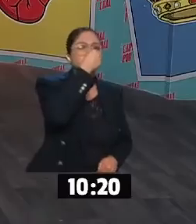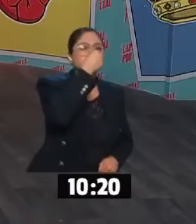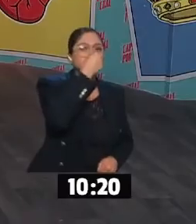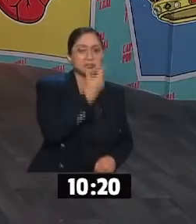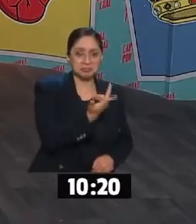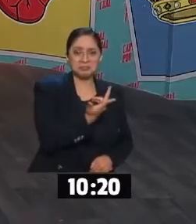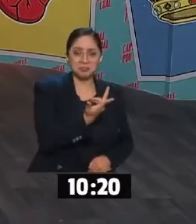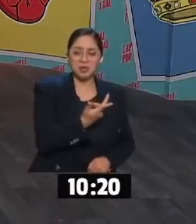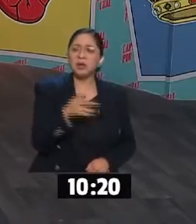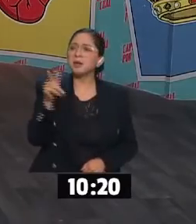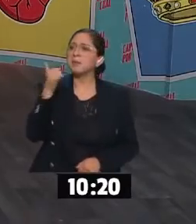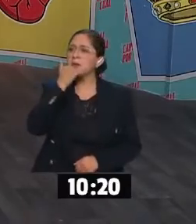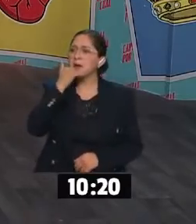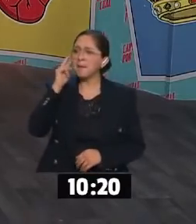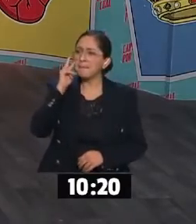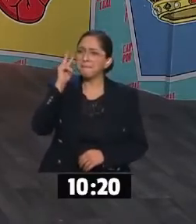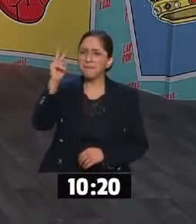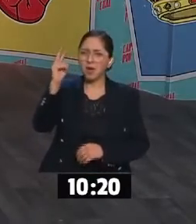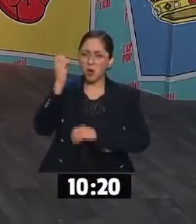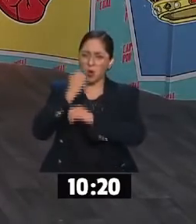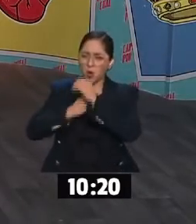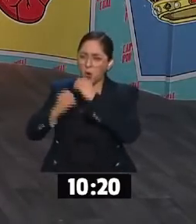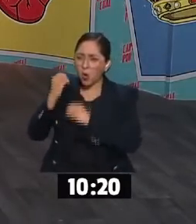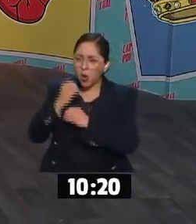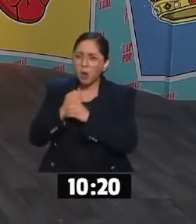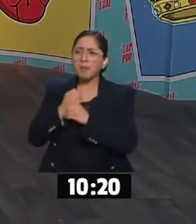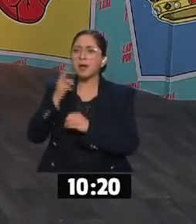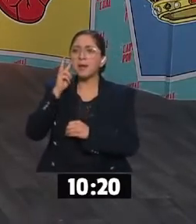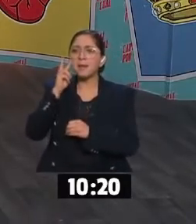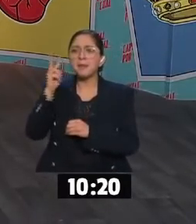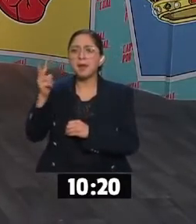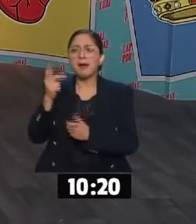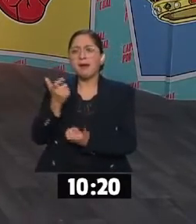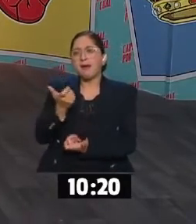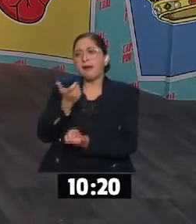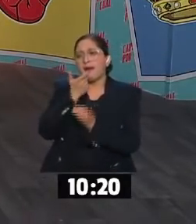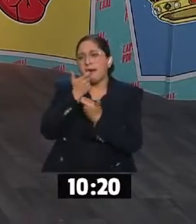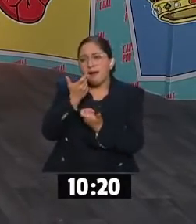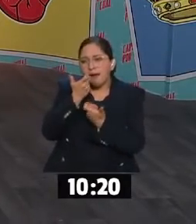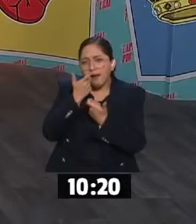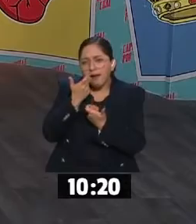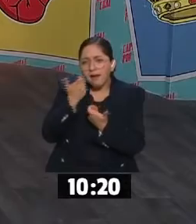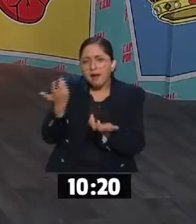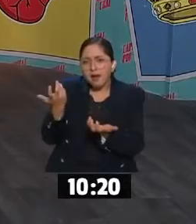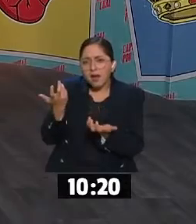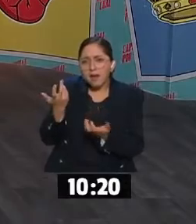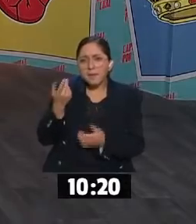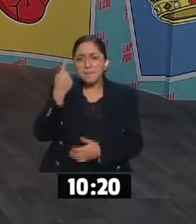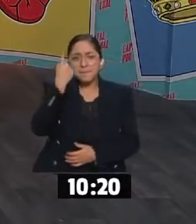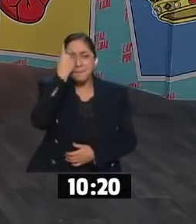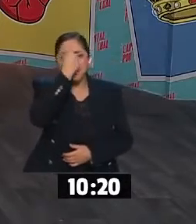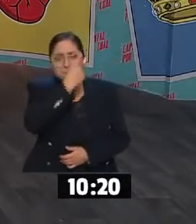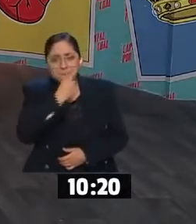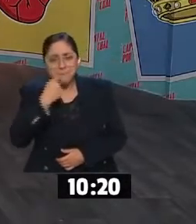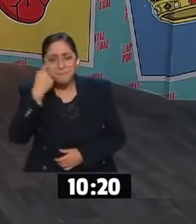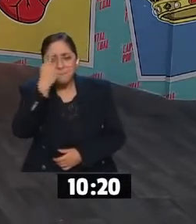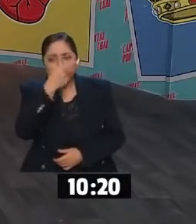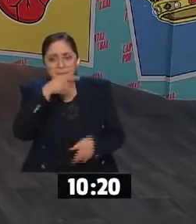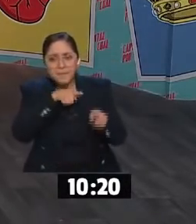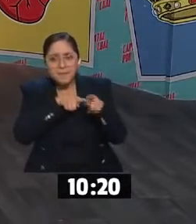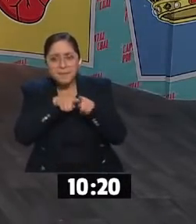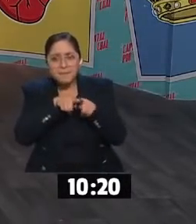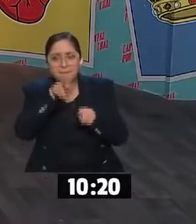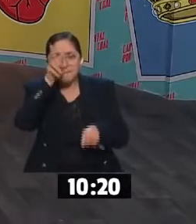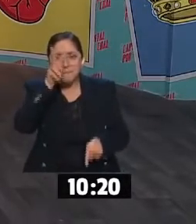llorar, pero todo. Sí. Hermana. Ella es mi hermana. Dándole Candela. un beso. Sí. No, qué bonito